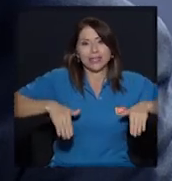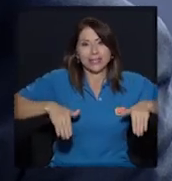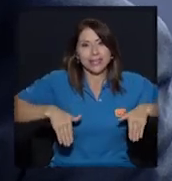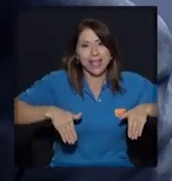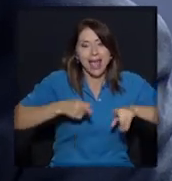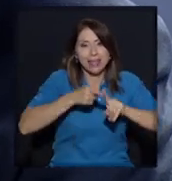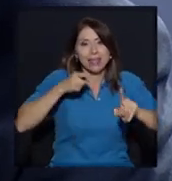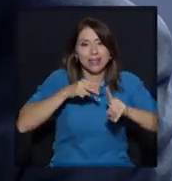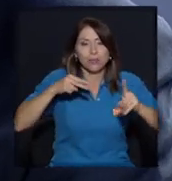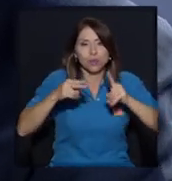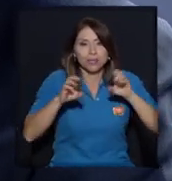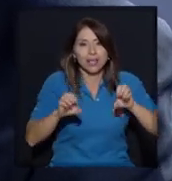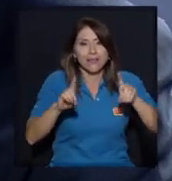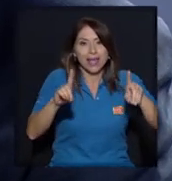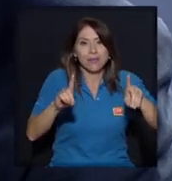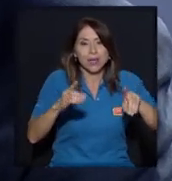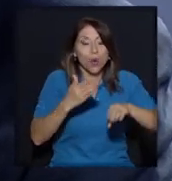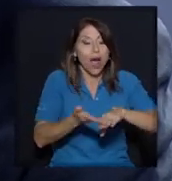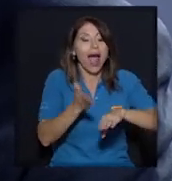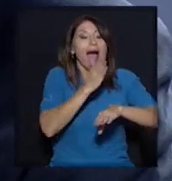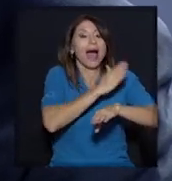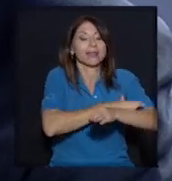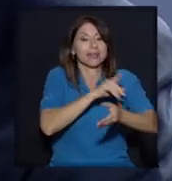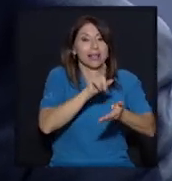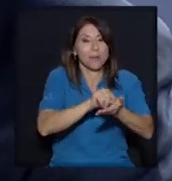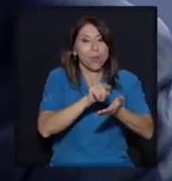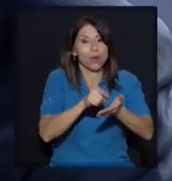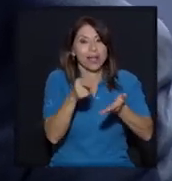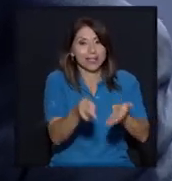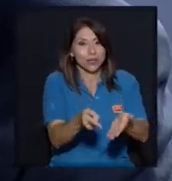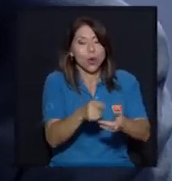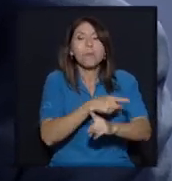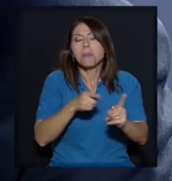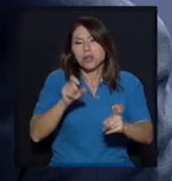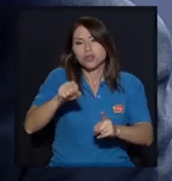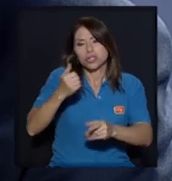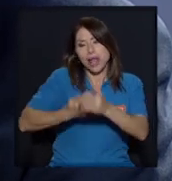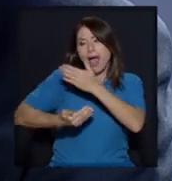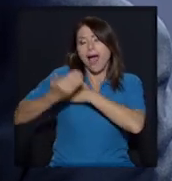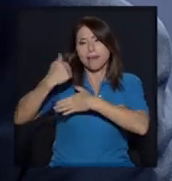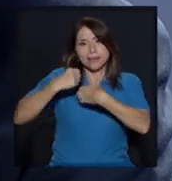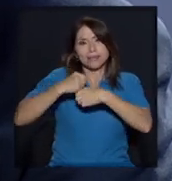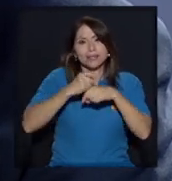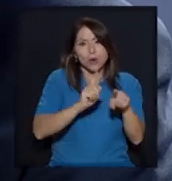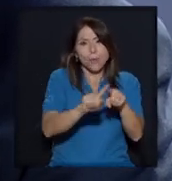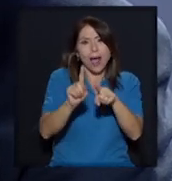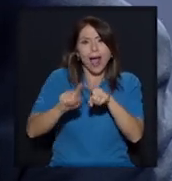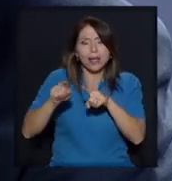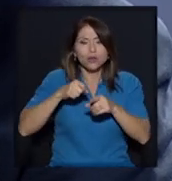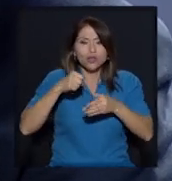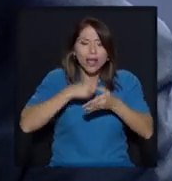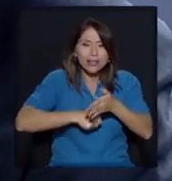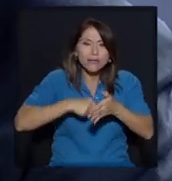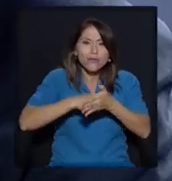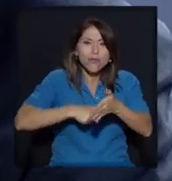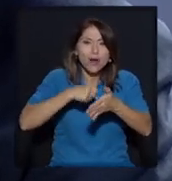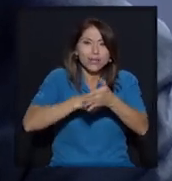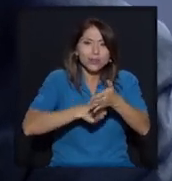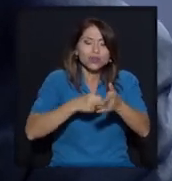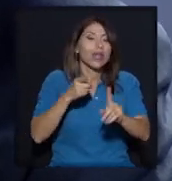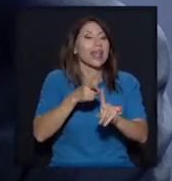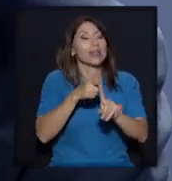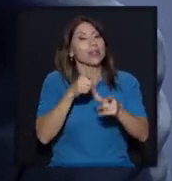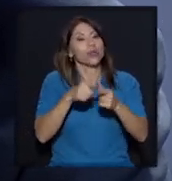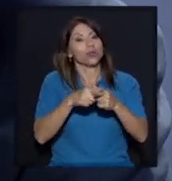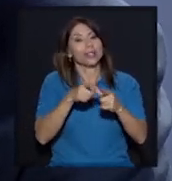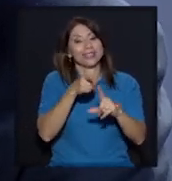sí hubo varios esfuerzos, ¿verdad? Y dada la necesidad analítica desde la academia fue que se desarrolló